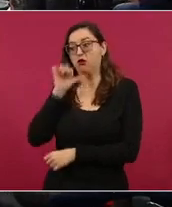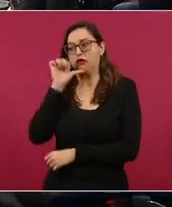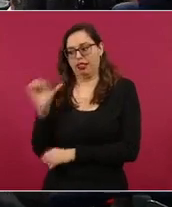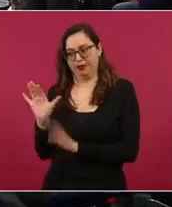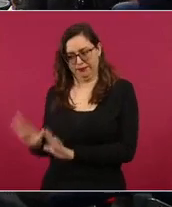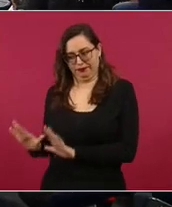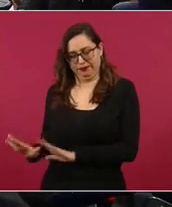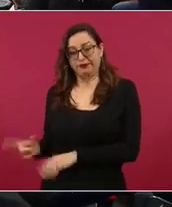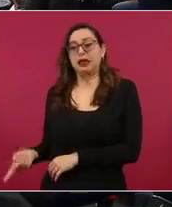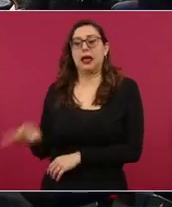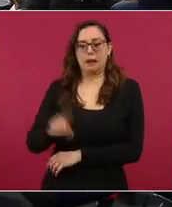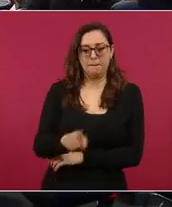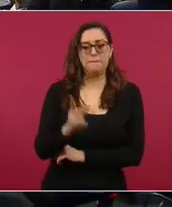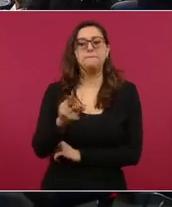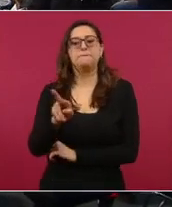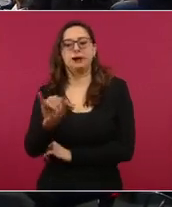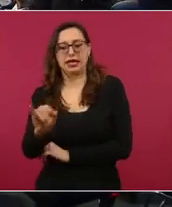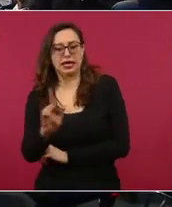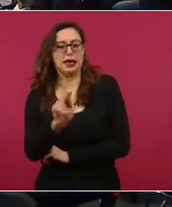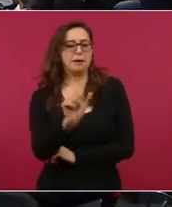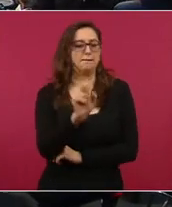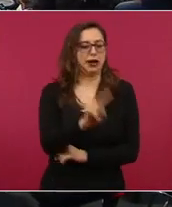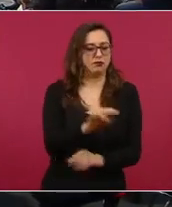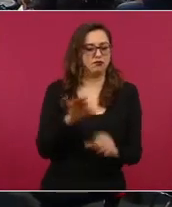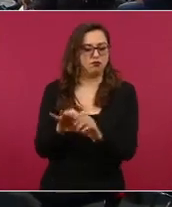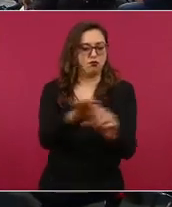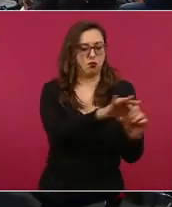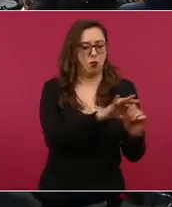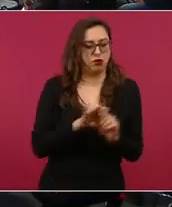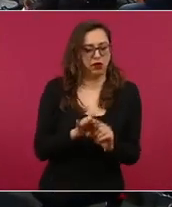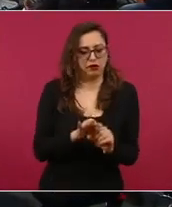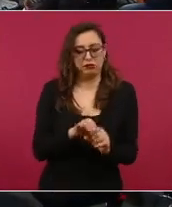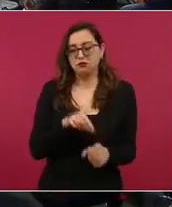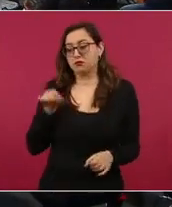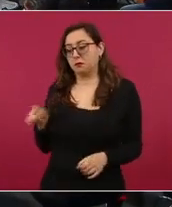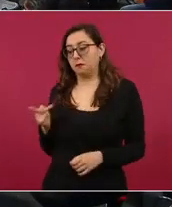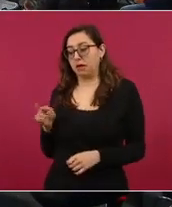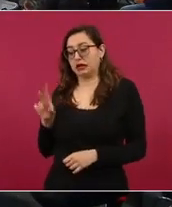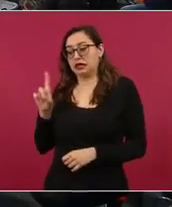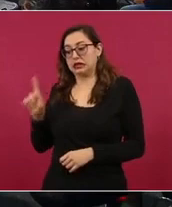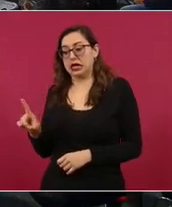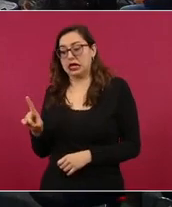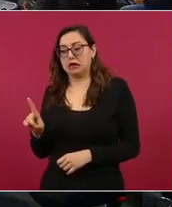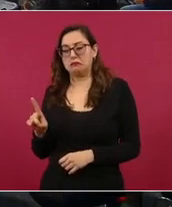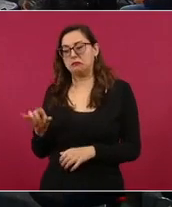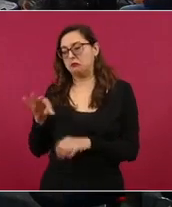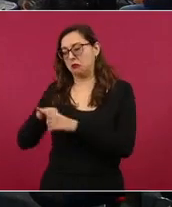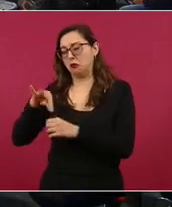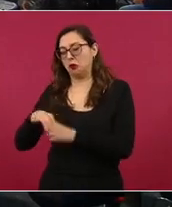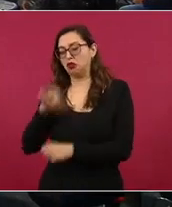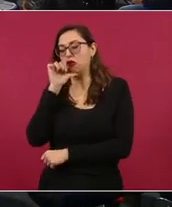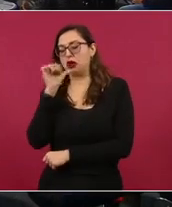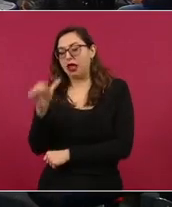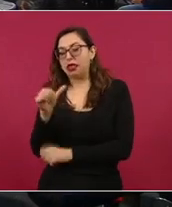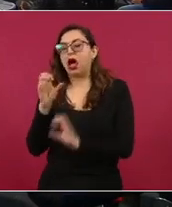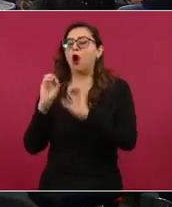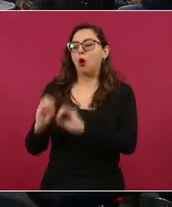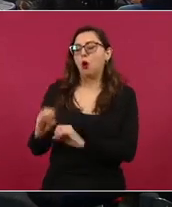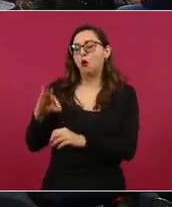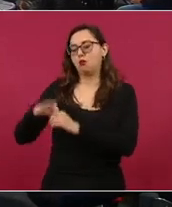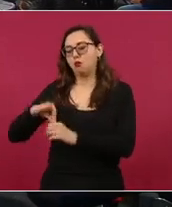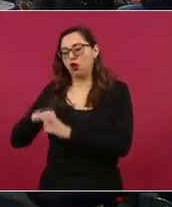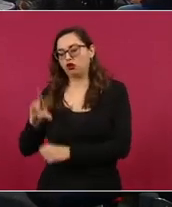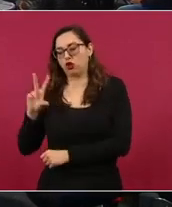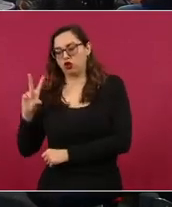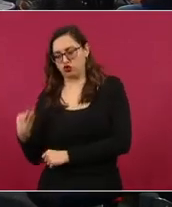PRD se abstiene o vota en contra. Pero con los votos del PAN nos